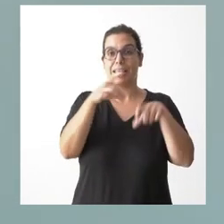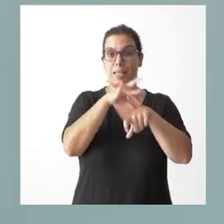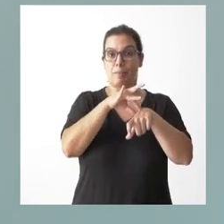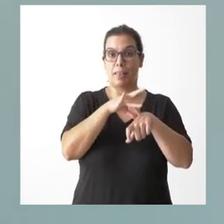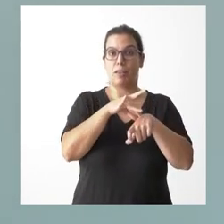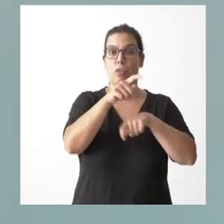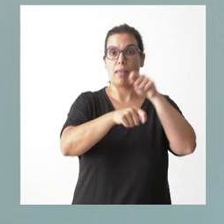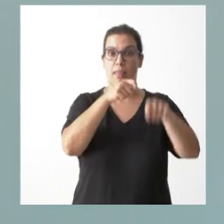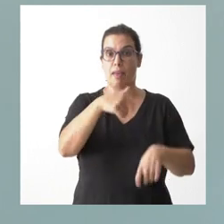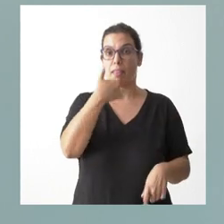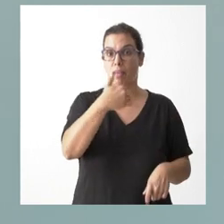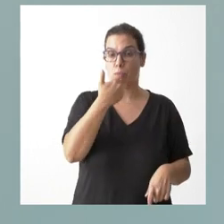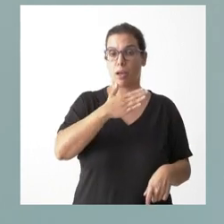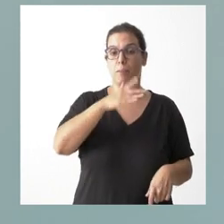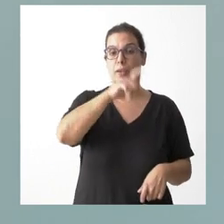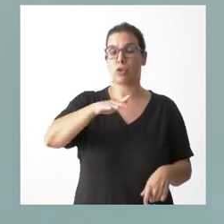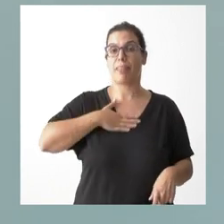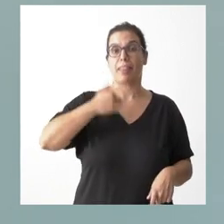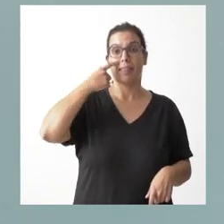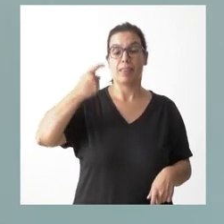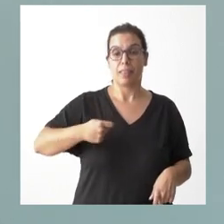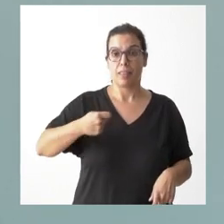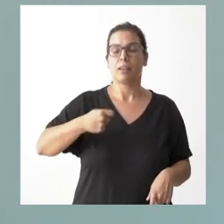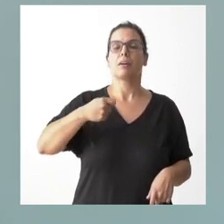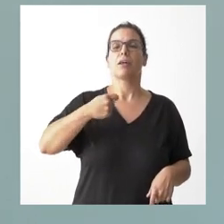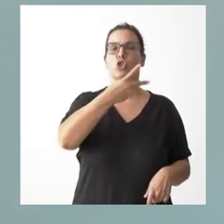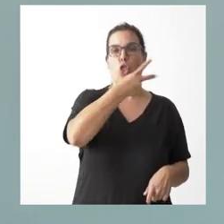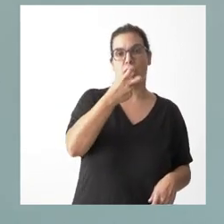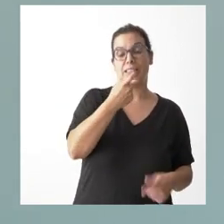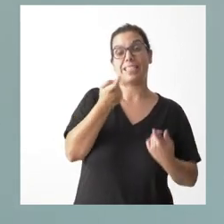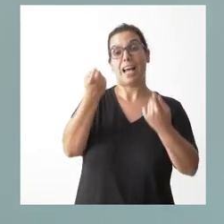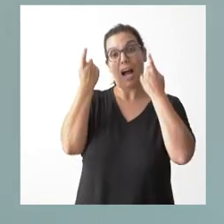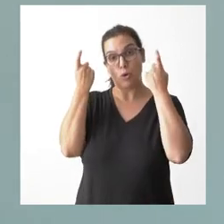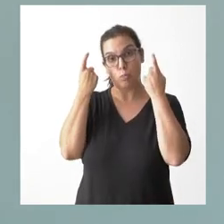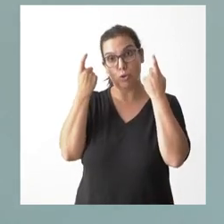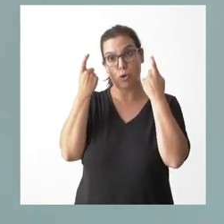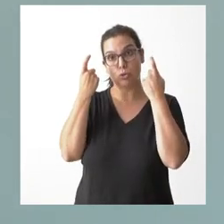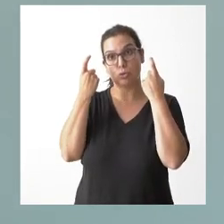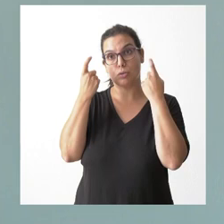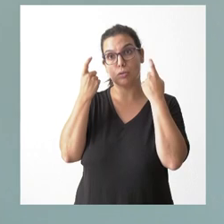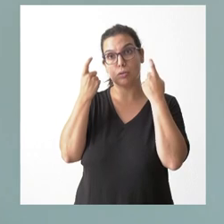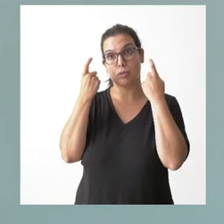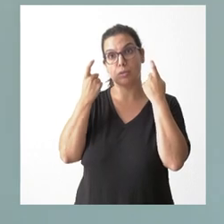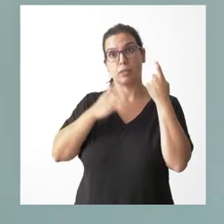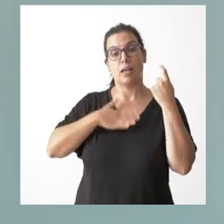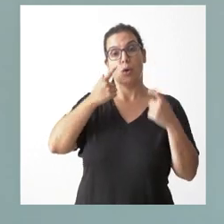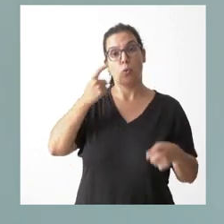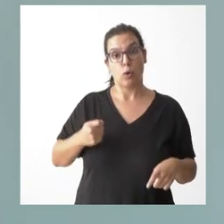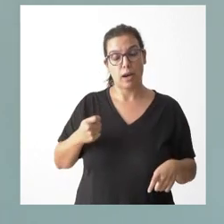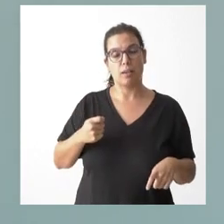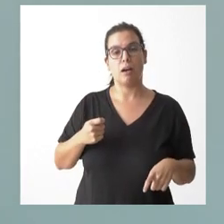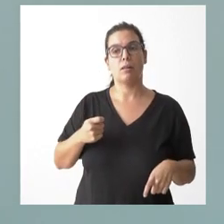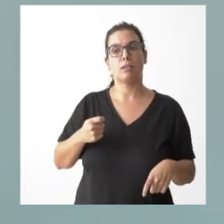en Zamora de ucranianos, 200, y número de alumnos de Ucrania, procedentes de